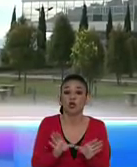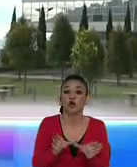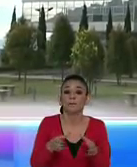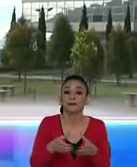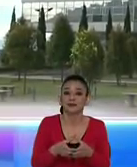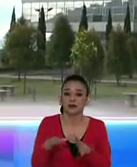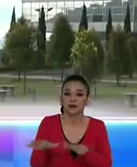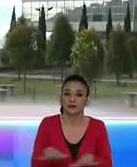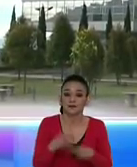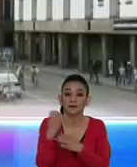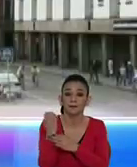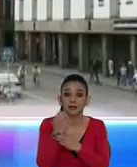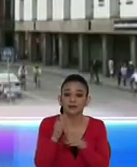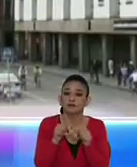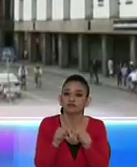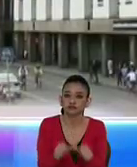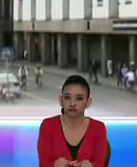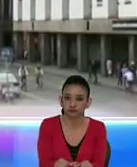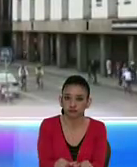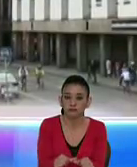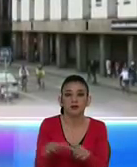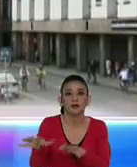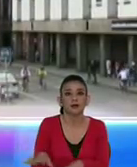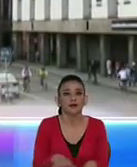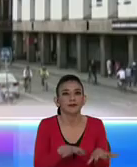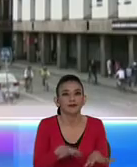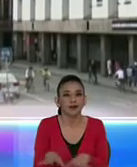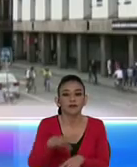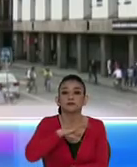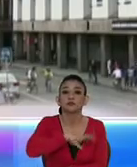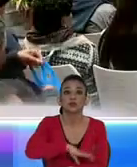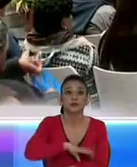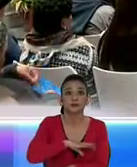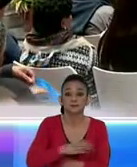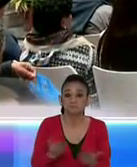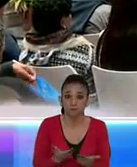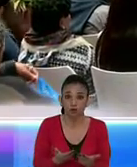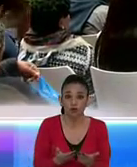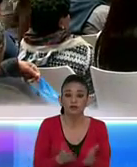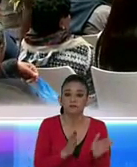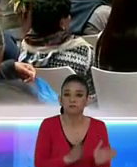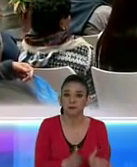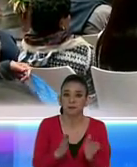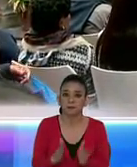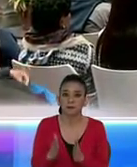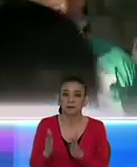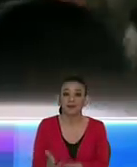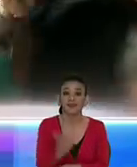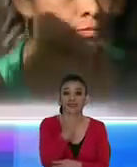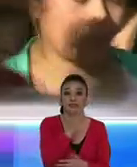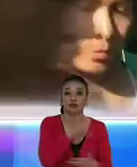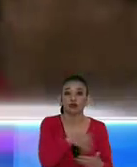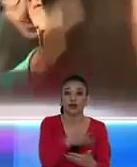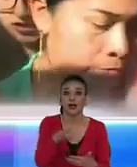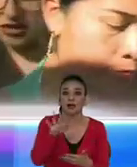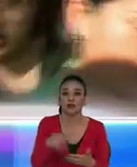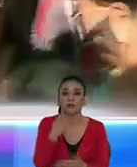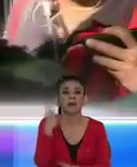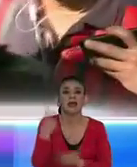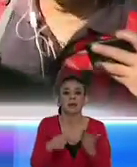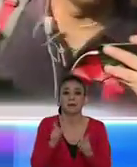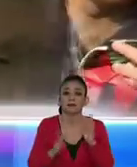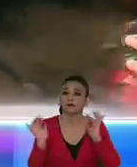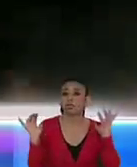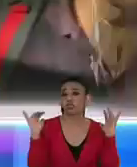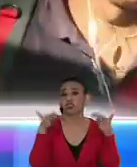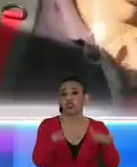de Emergencia. Las actividades en las dependencias municipales se distribuirán en tres horarios para evitar aglomeraciones de personas en el